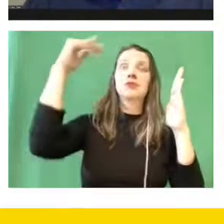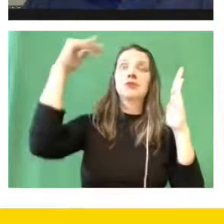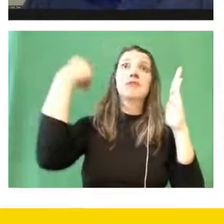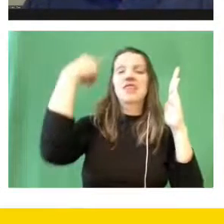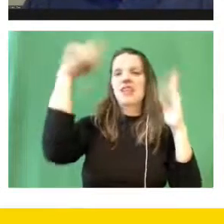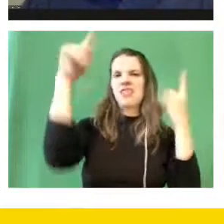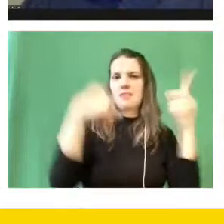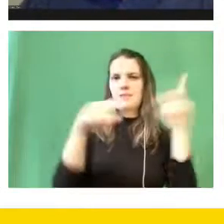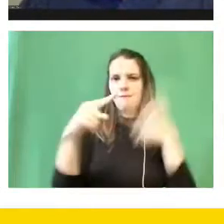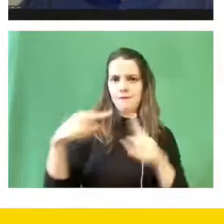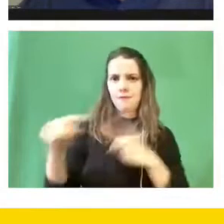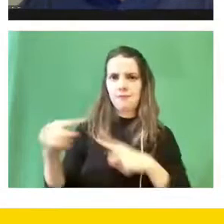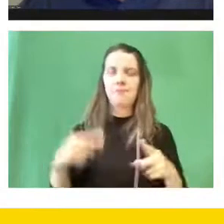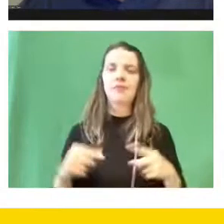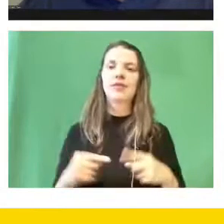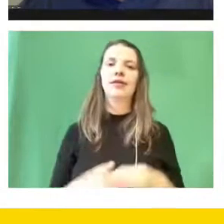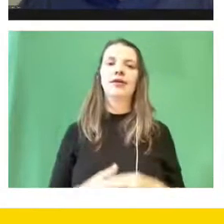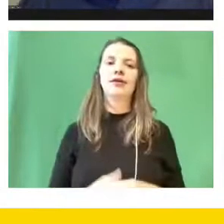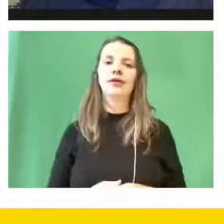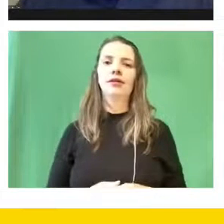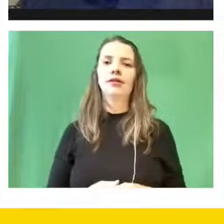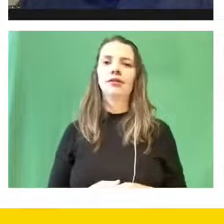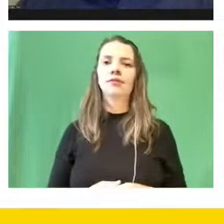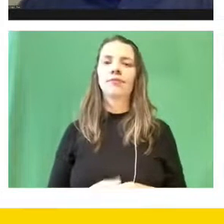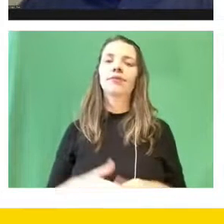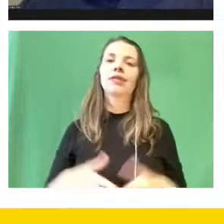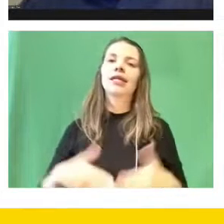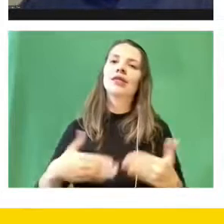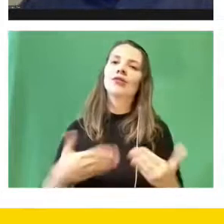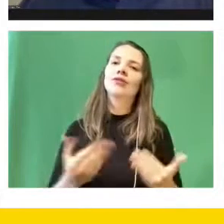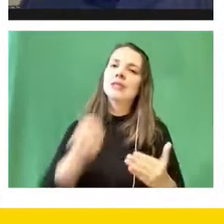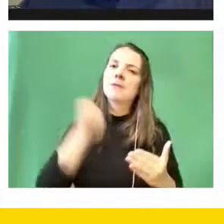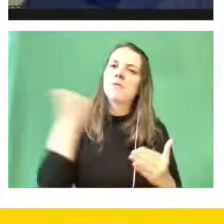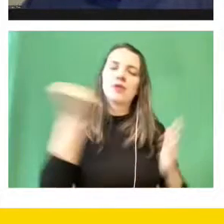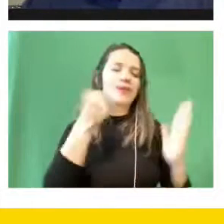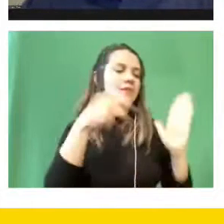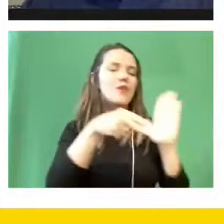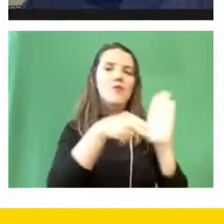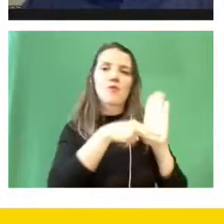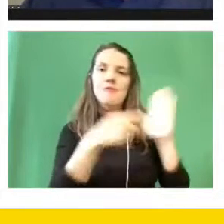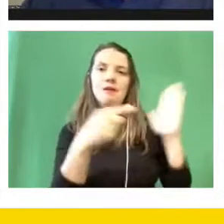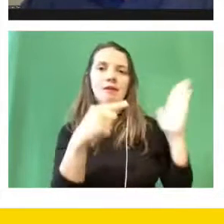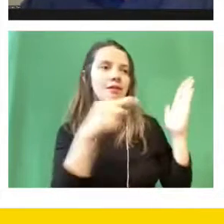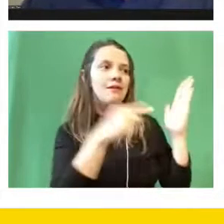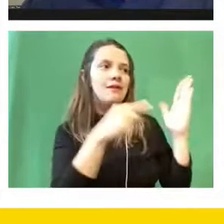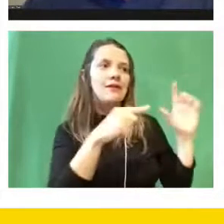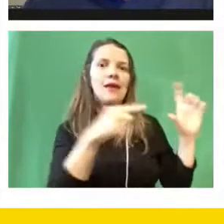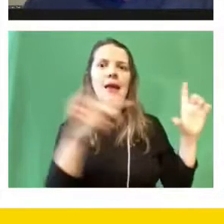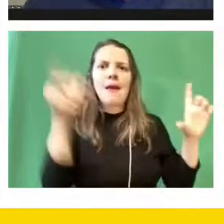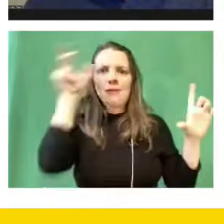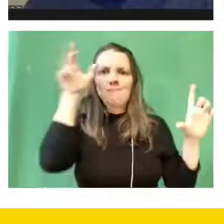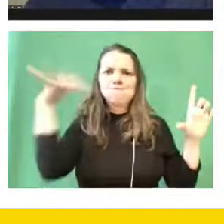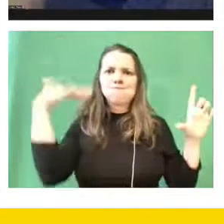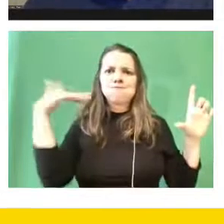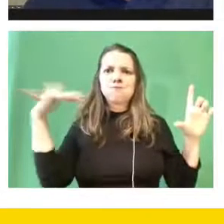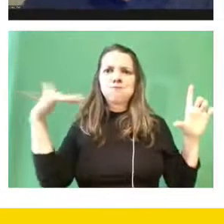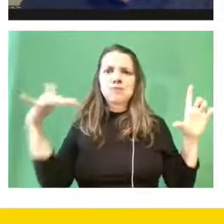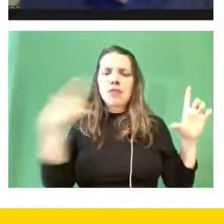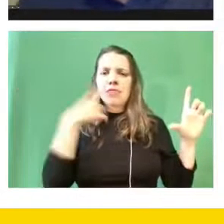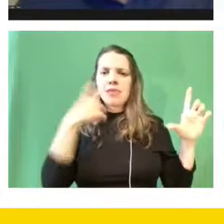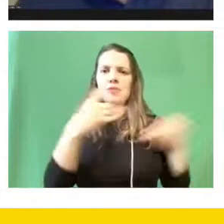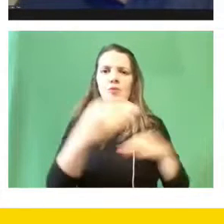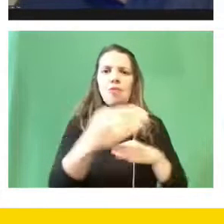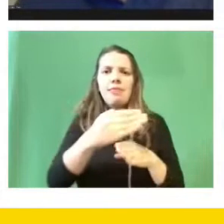va a establecer la medición de la vulnerabilidad y de la amenaza de las comunidades.